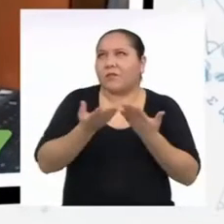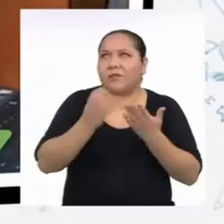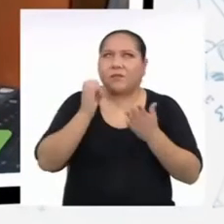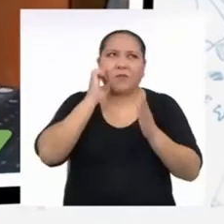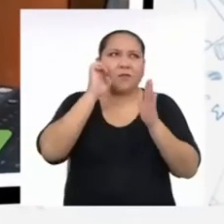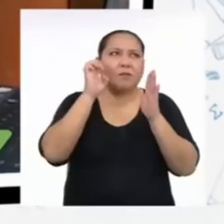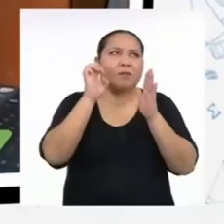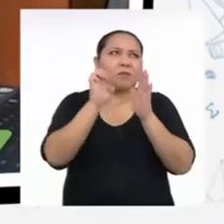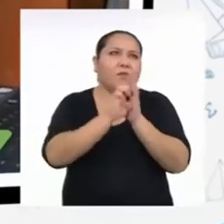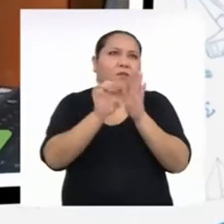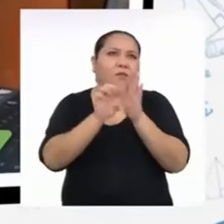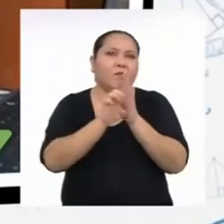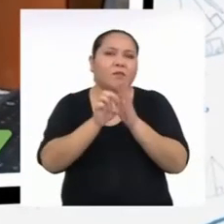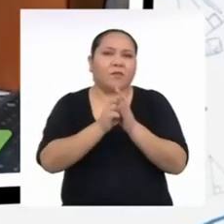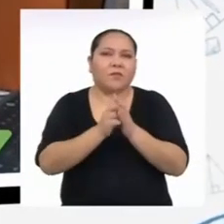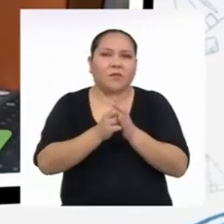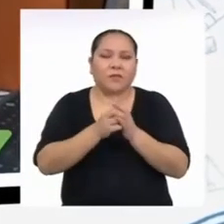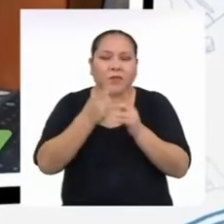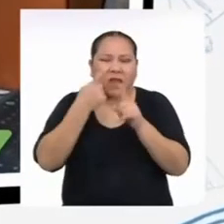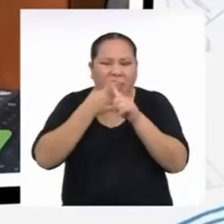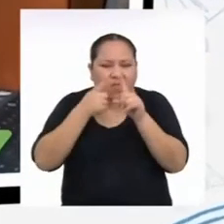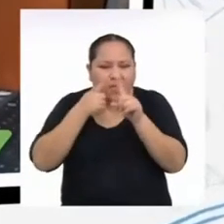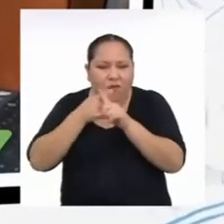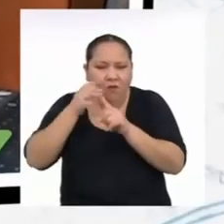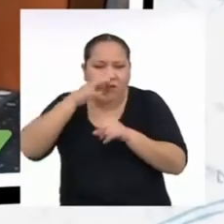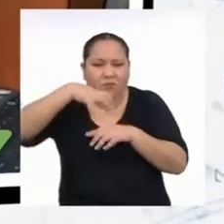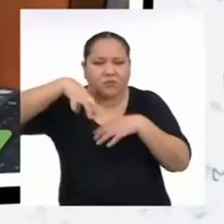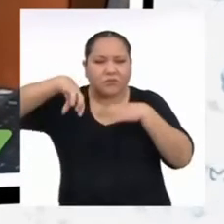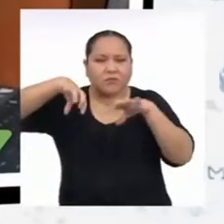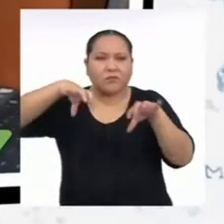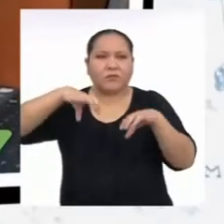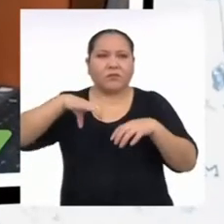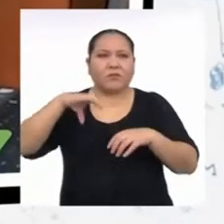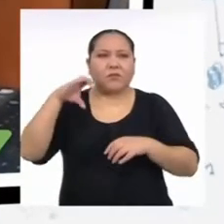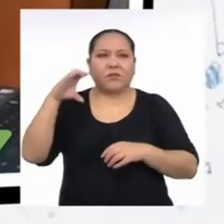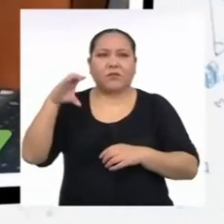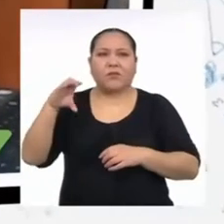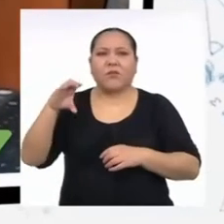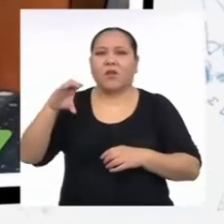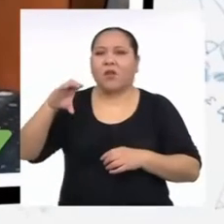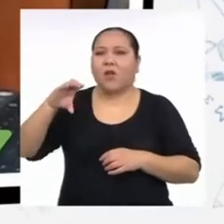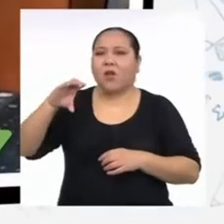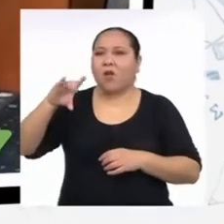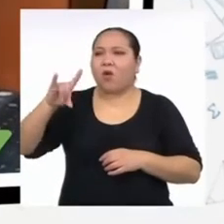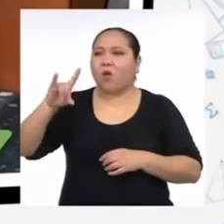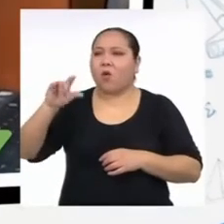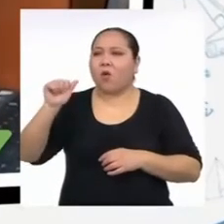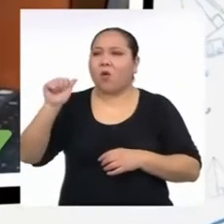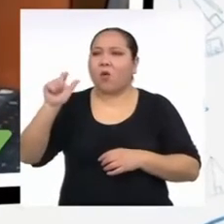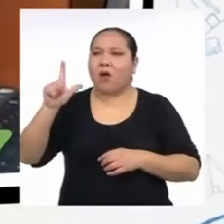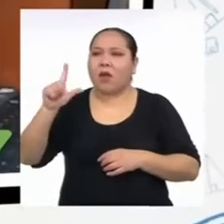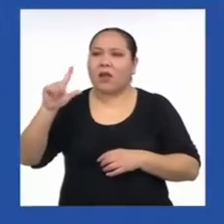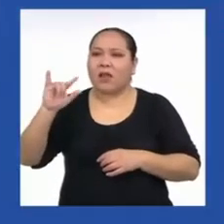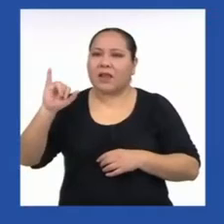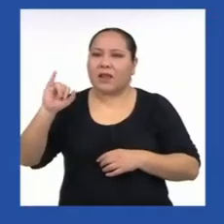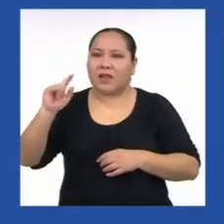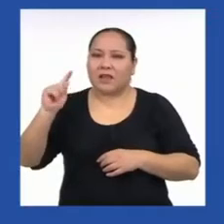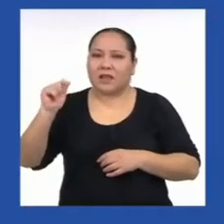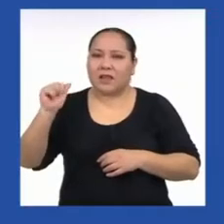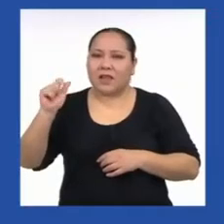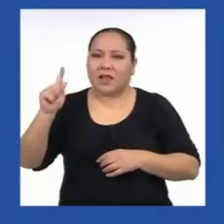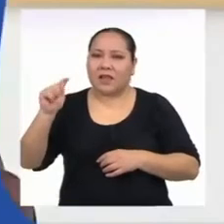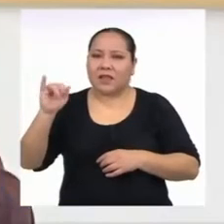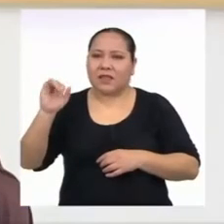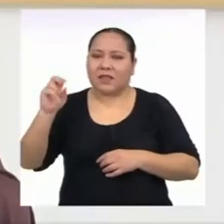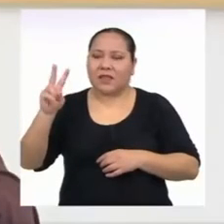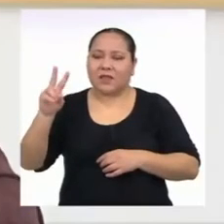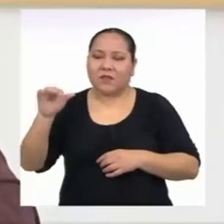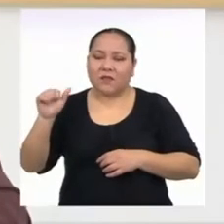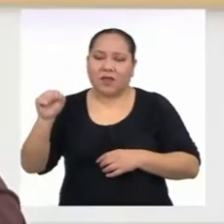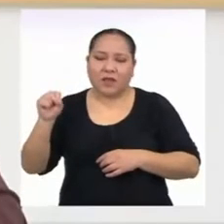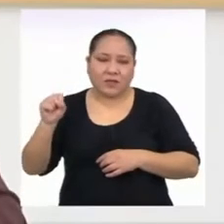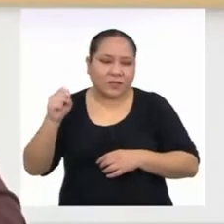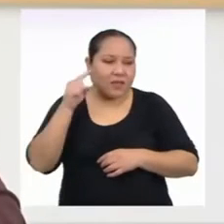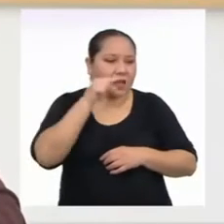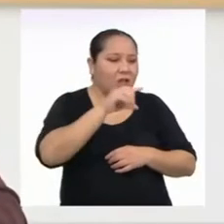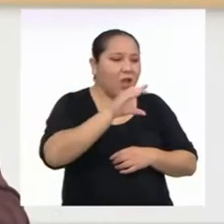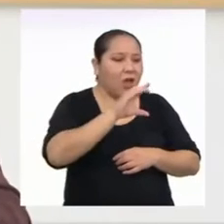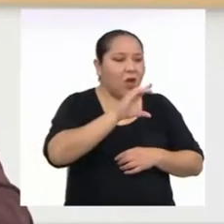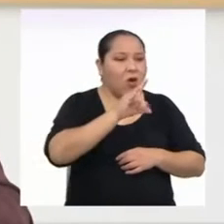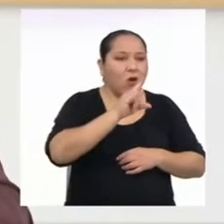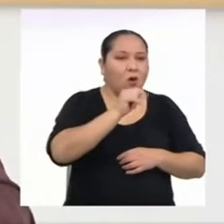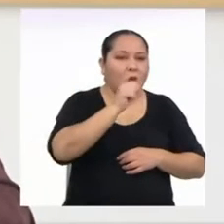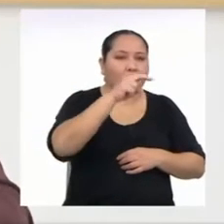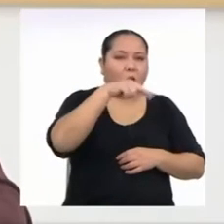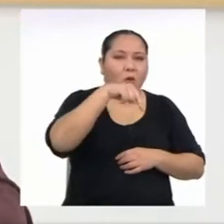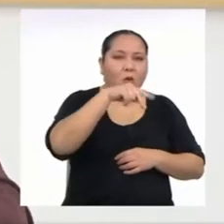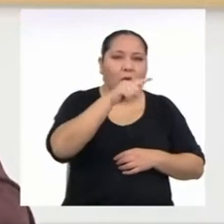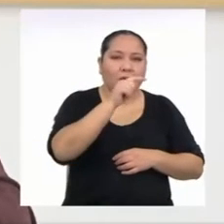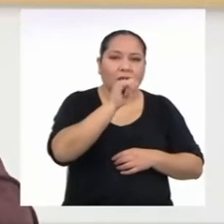para diferenciar mejor las variables cuantitativas de las cualitativas. Por supuesto.